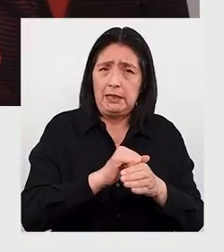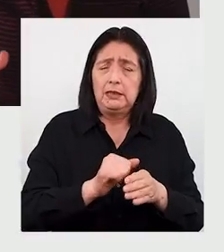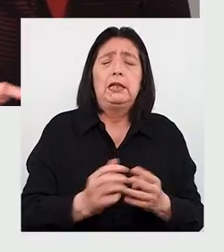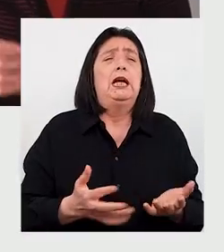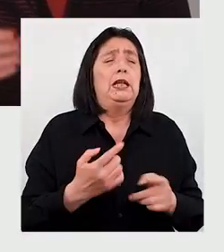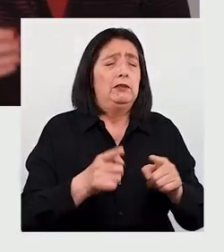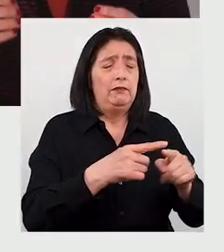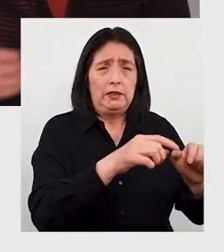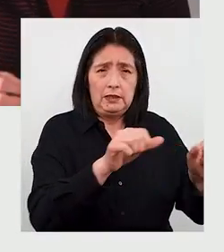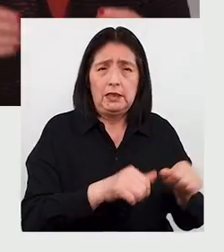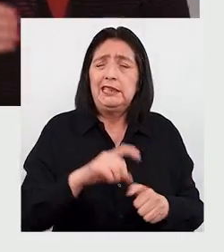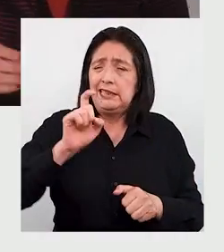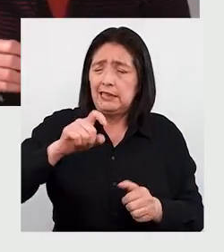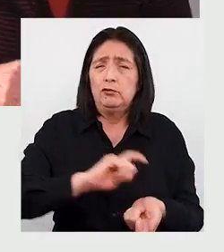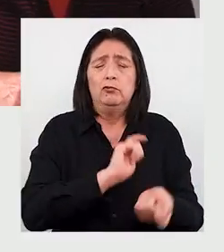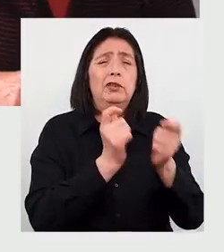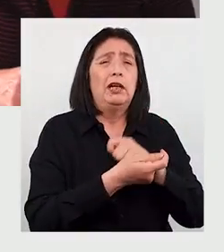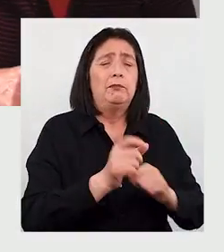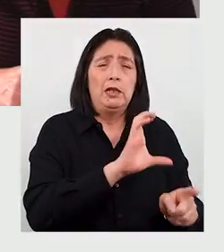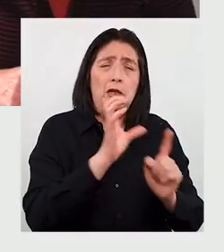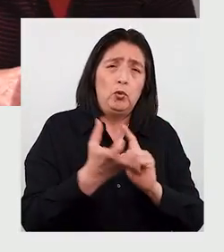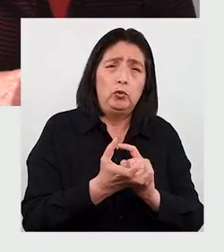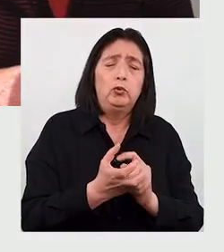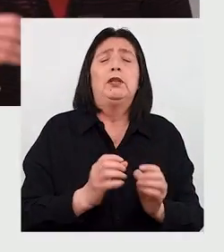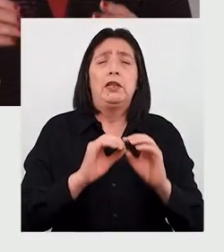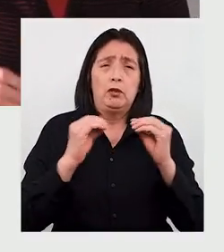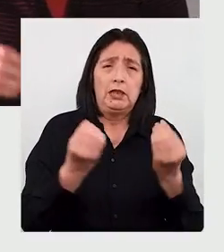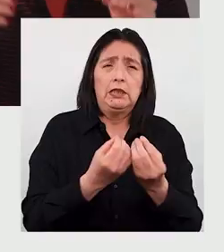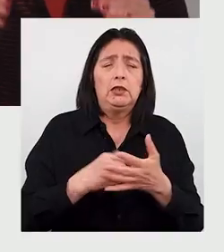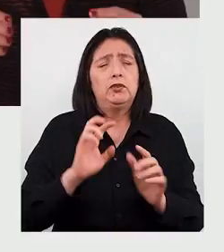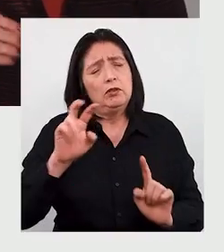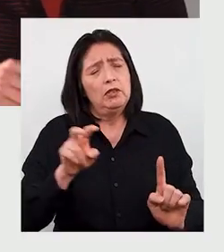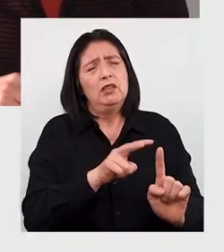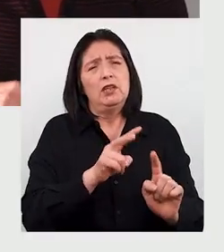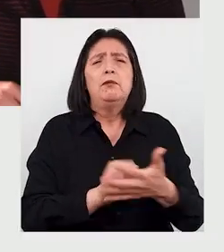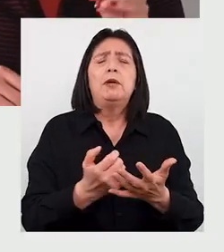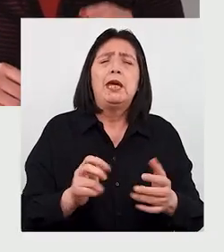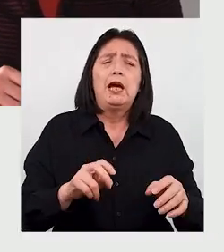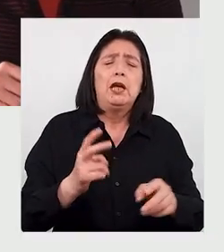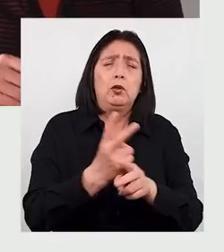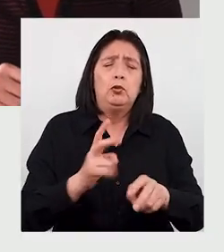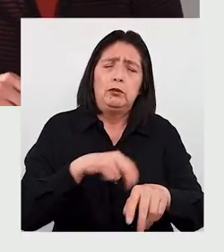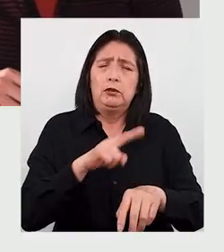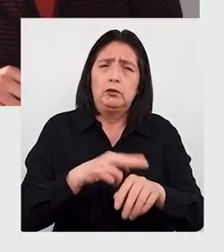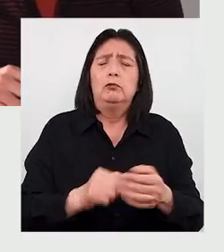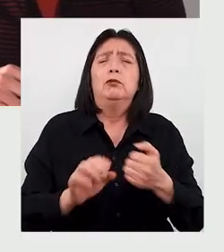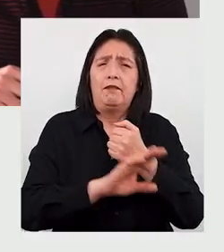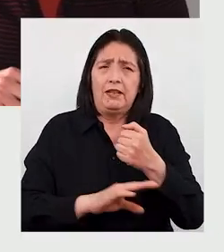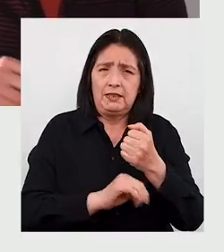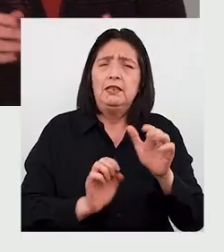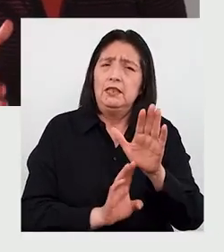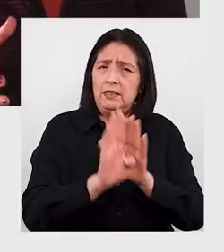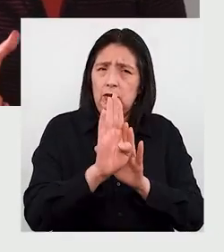nuestros sectores, es necesario un cambio en la cultura organizacional, que contemple la sostenibilidad como un pilar de nuestro